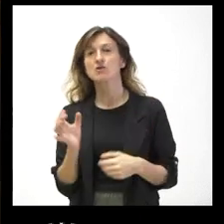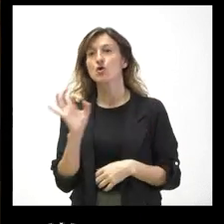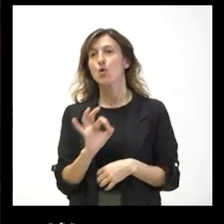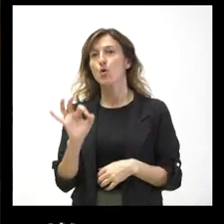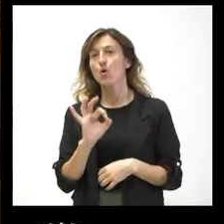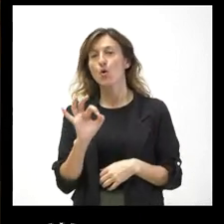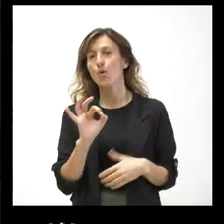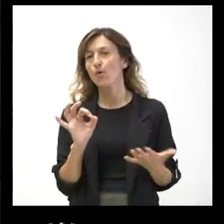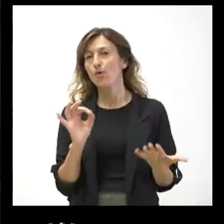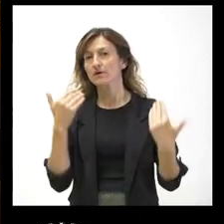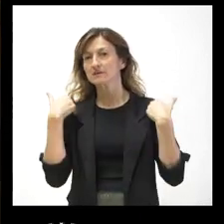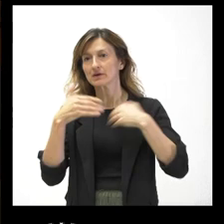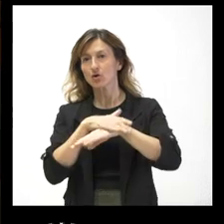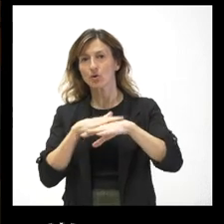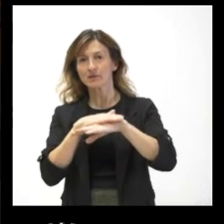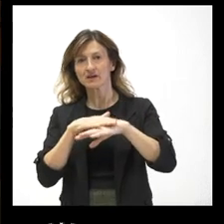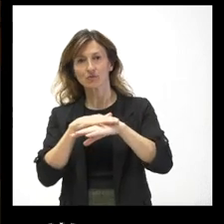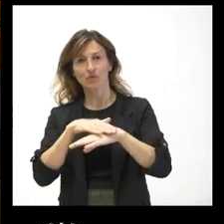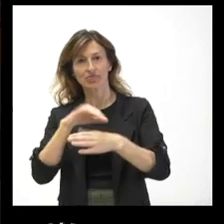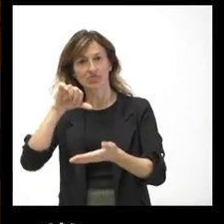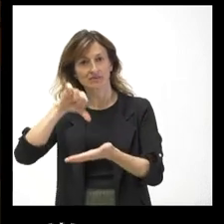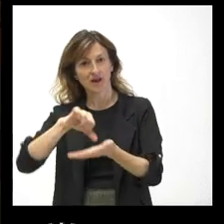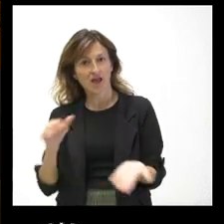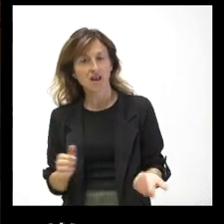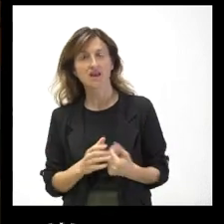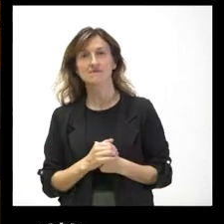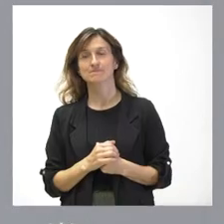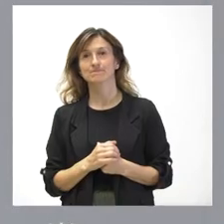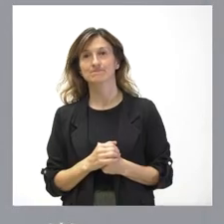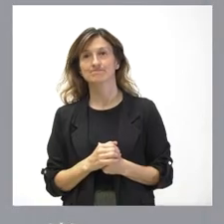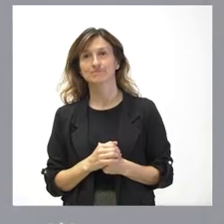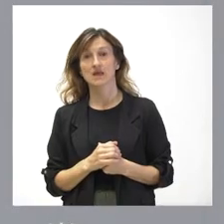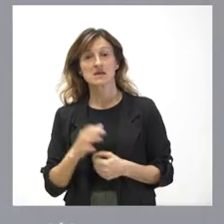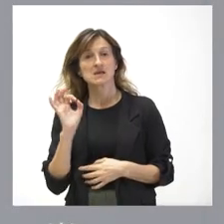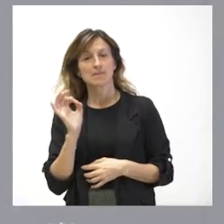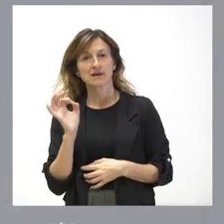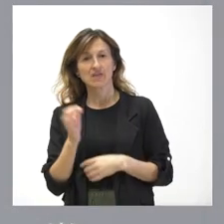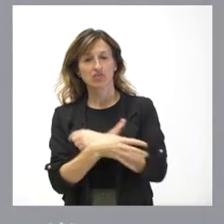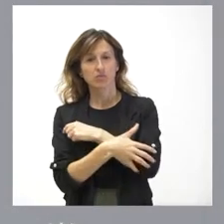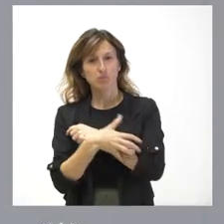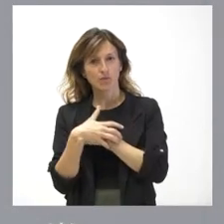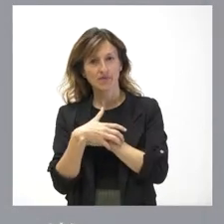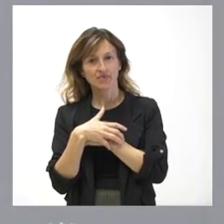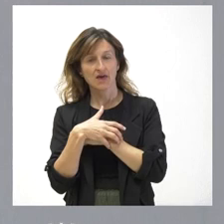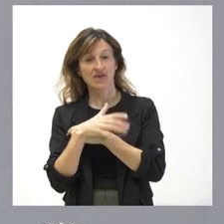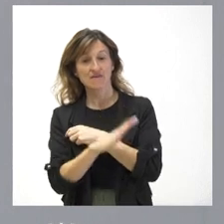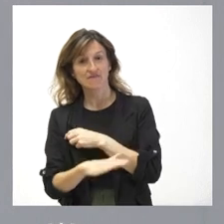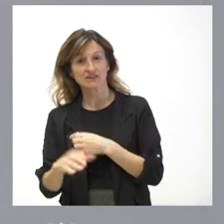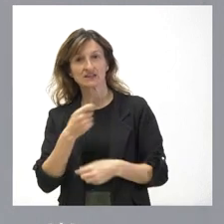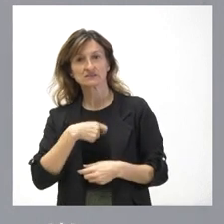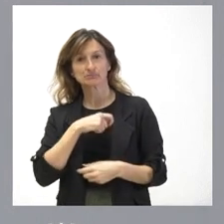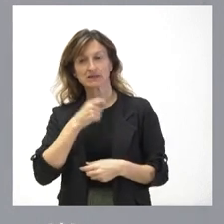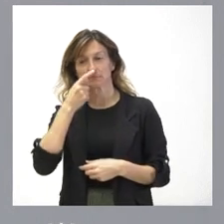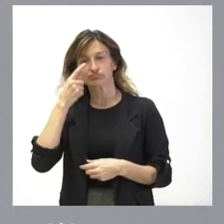de una responsabilidad del gobierno central Pues es verdad que la pobreza infantil por desgracia ha crecido mucho en España en los últimos